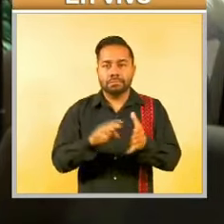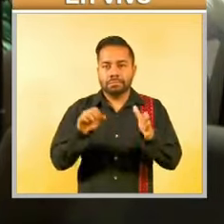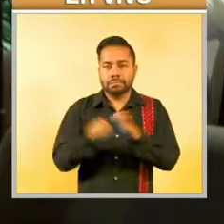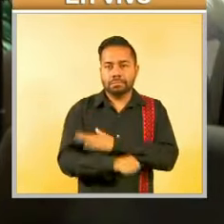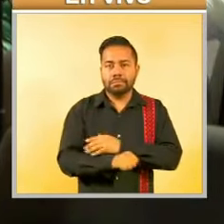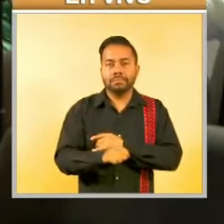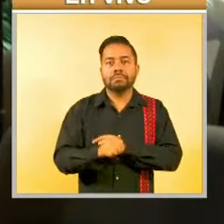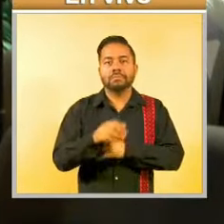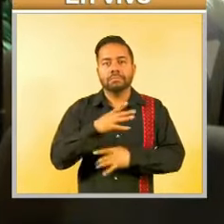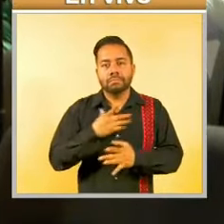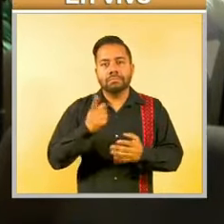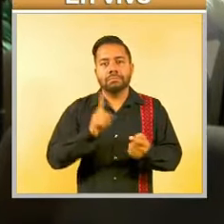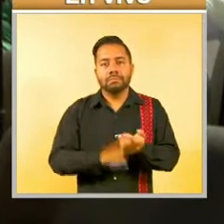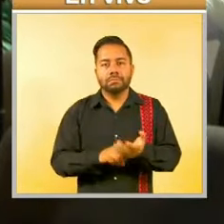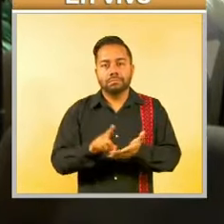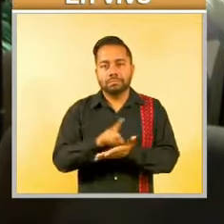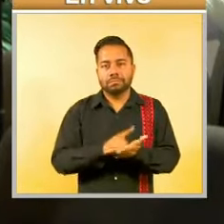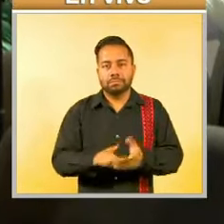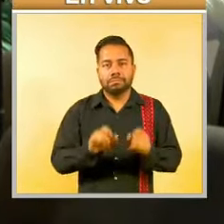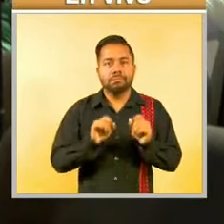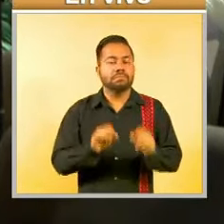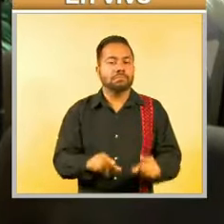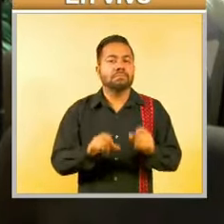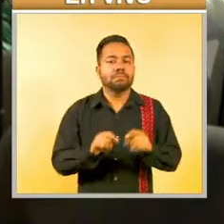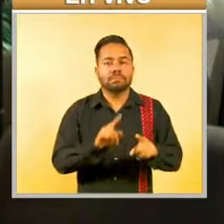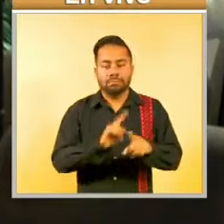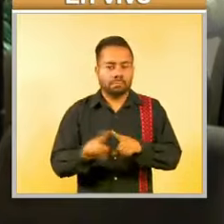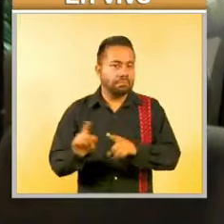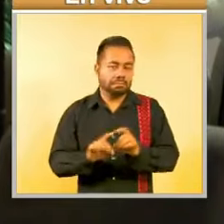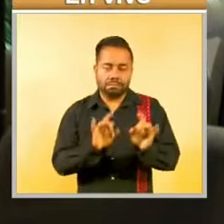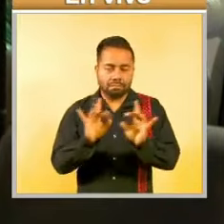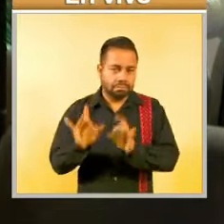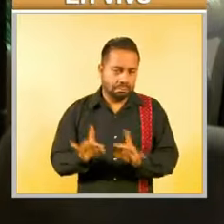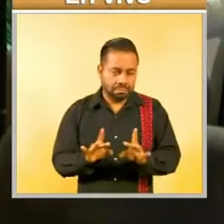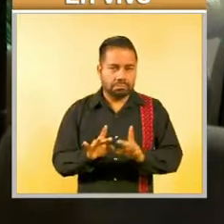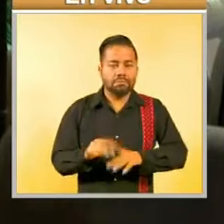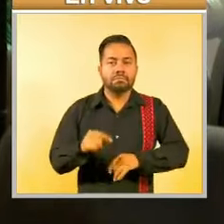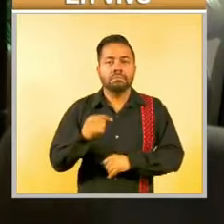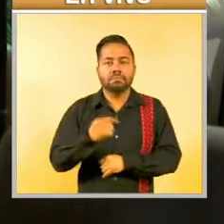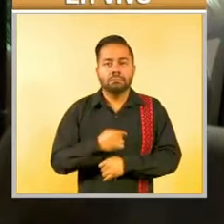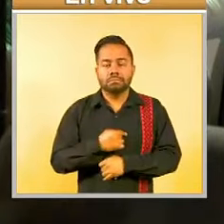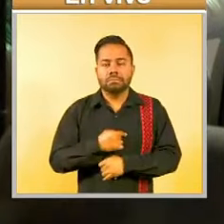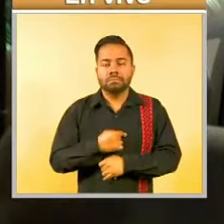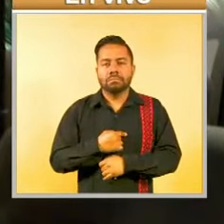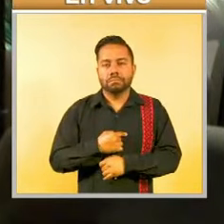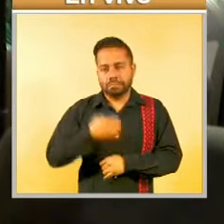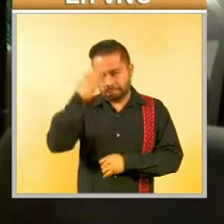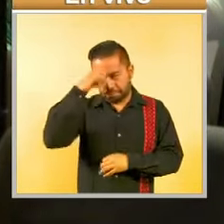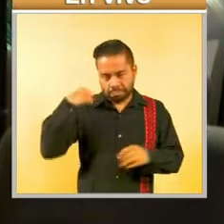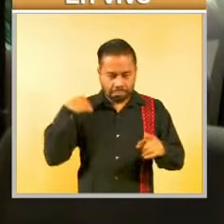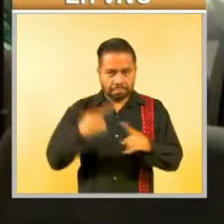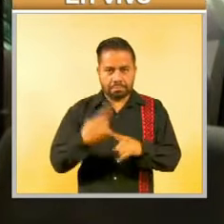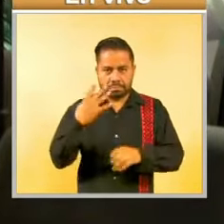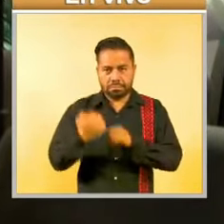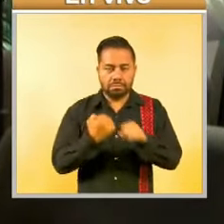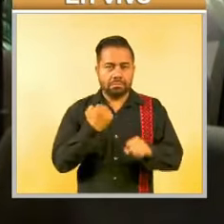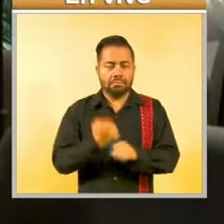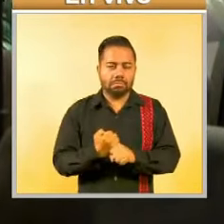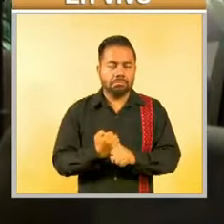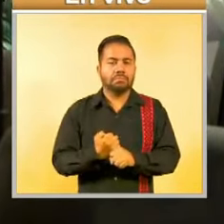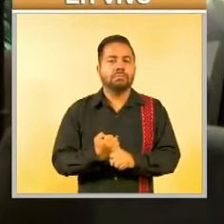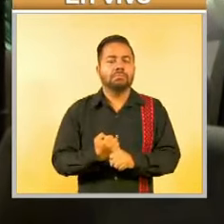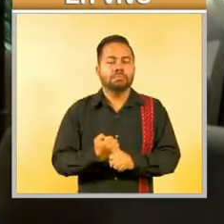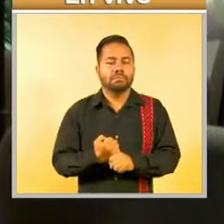pues encontrando pues droga no droga y algunas otras cosas mi mi corta experiencia de 4 años en el centro